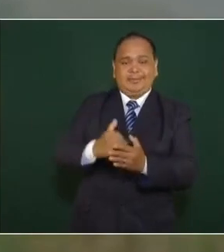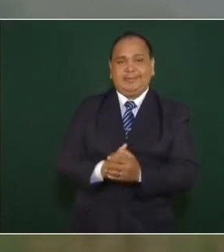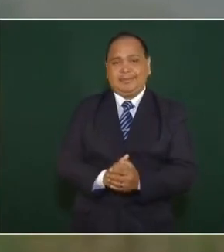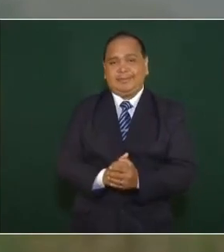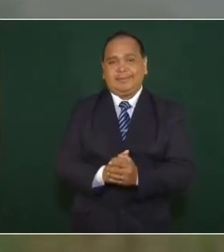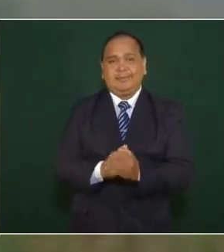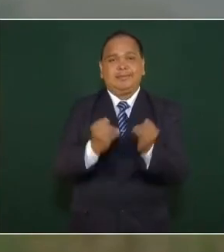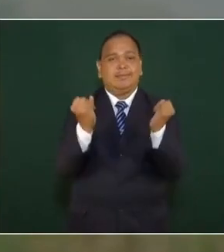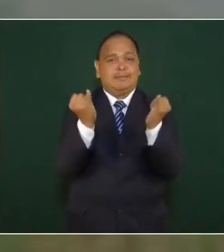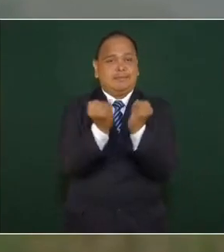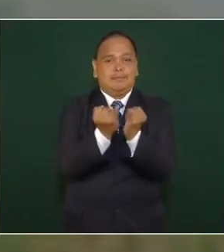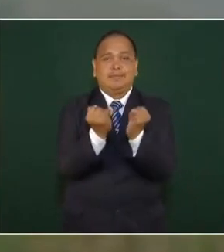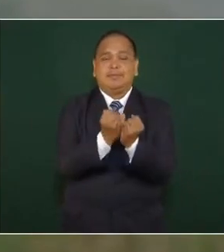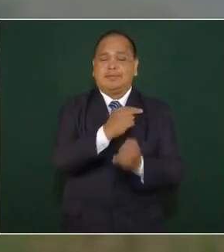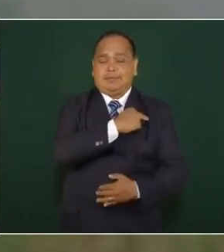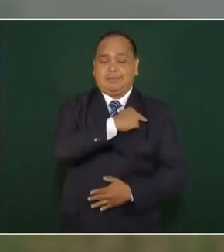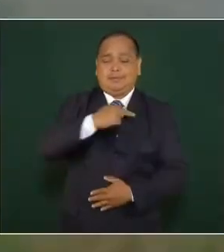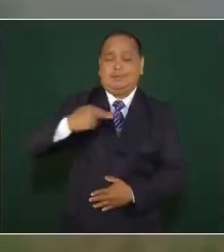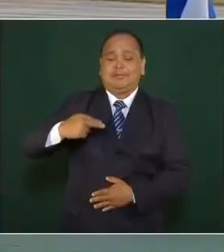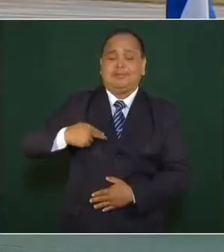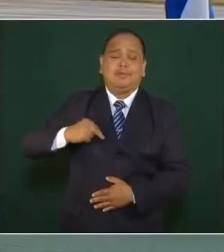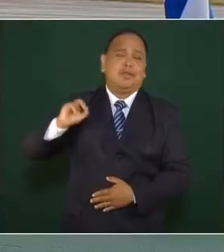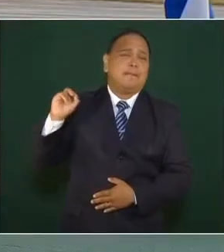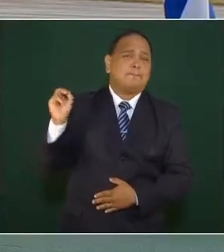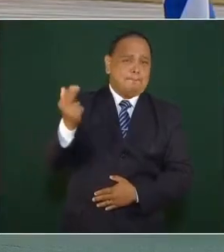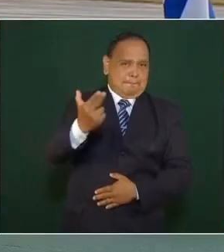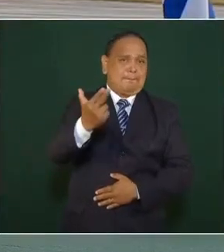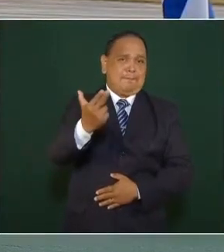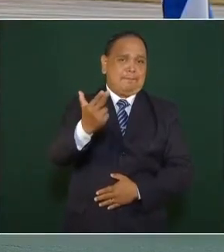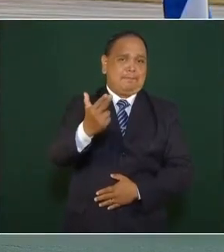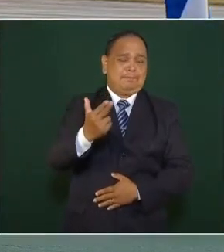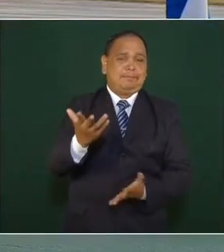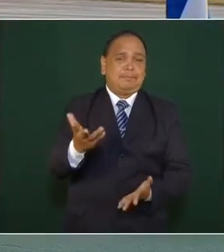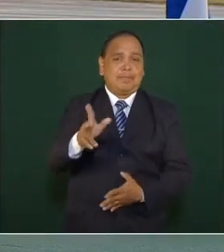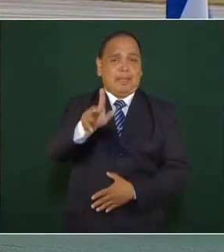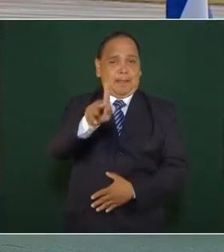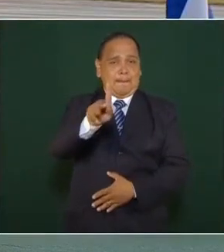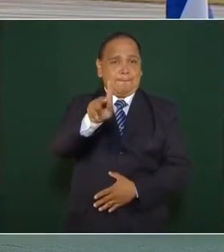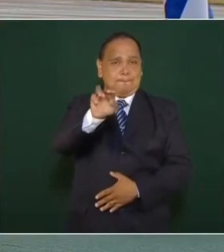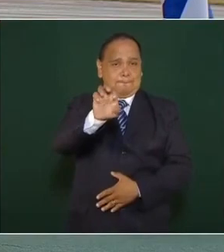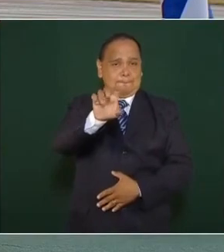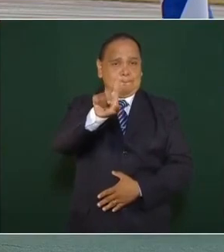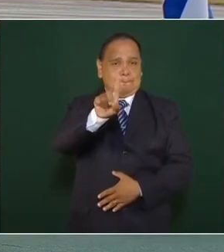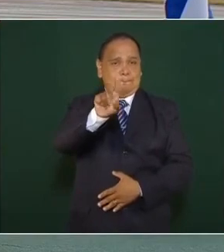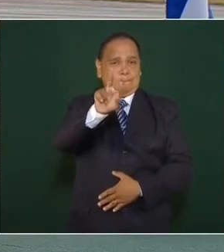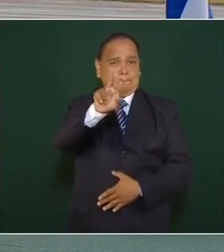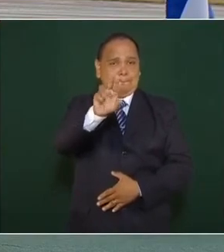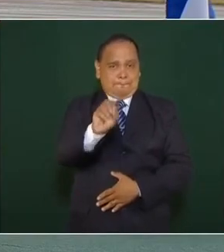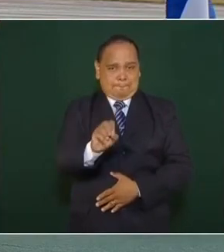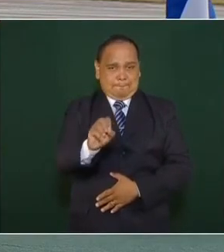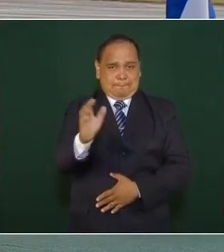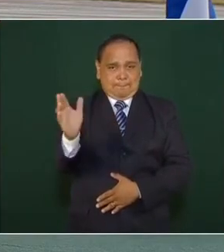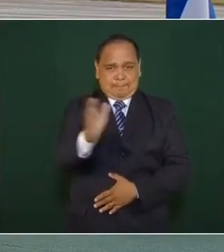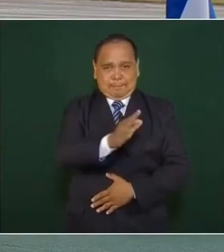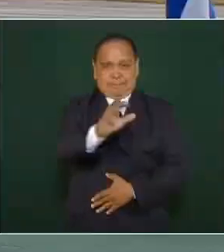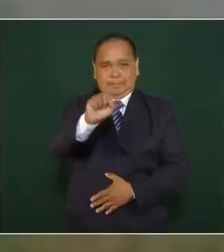Tuvimos también la fortuna de que Pedro Santa Cilia,